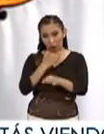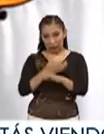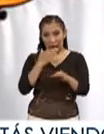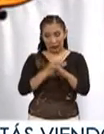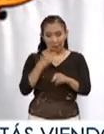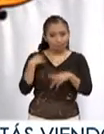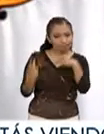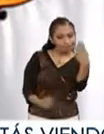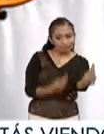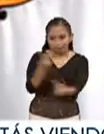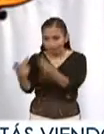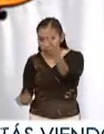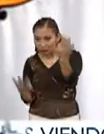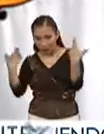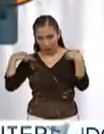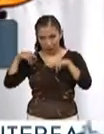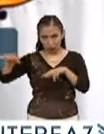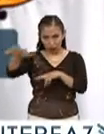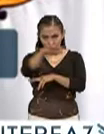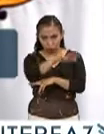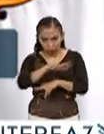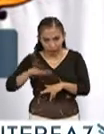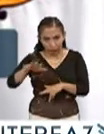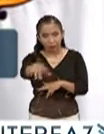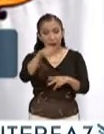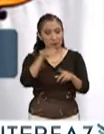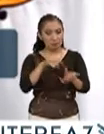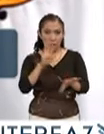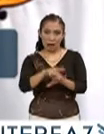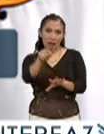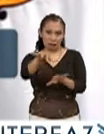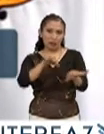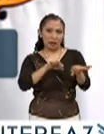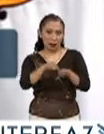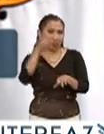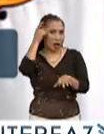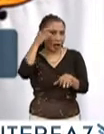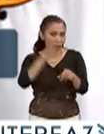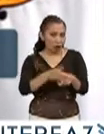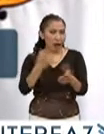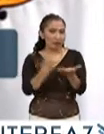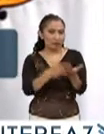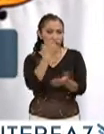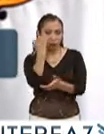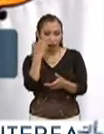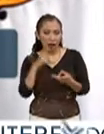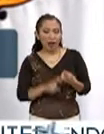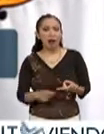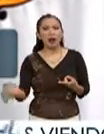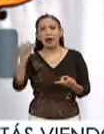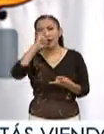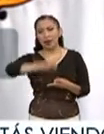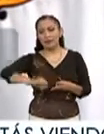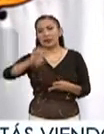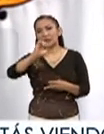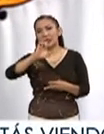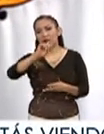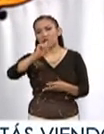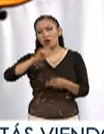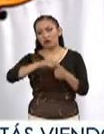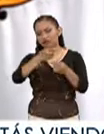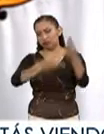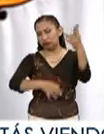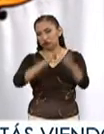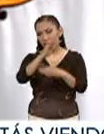una consulta con los profesores, con los principales funcionarios, los directores de las escuelas, los jefes de sector,